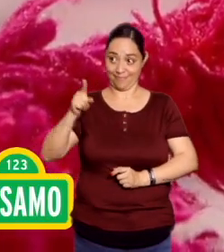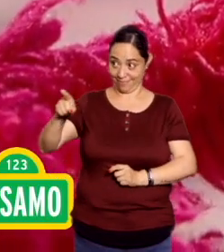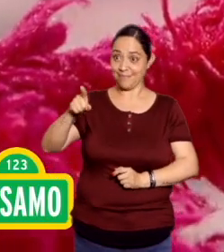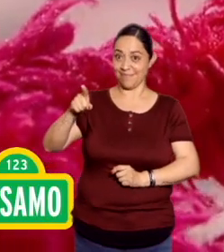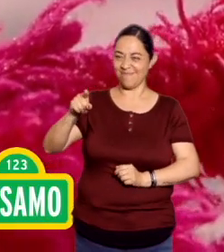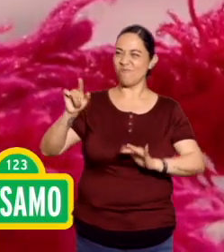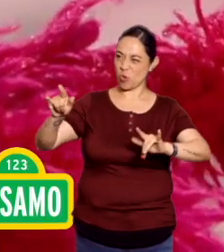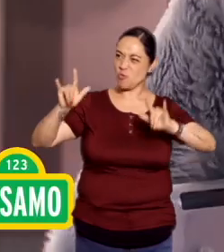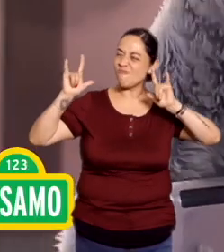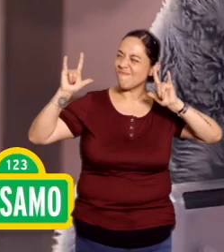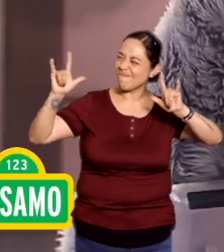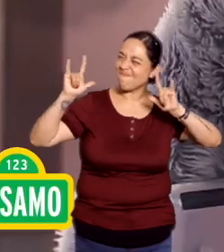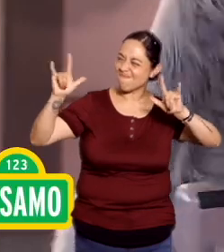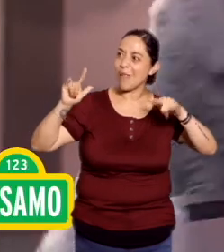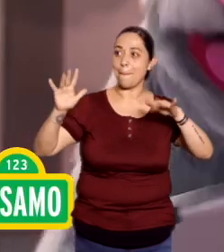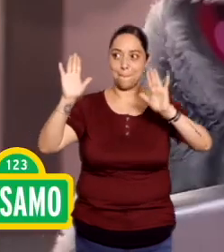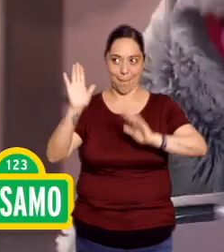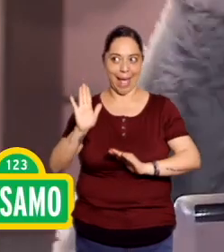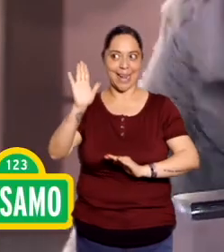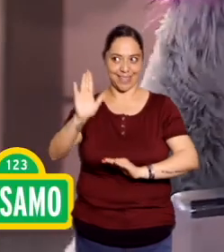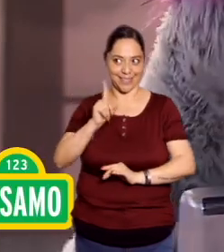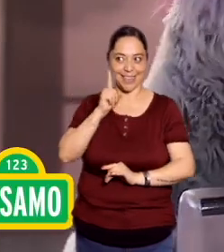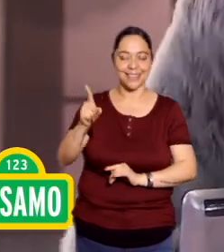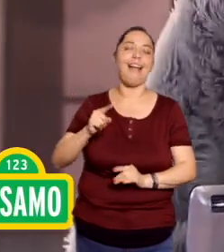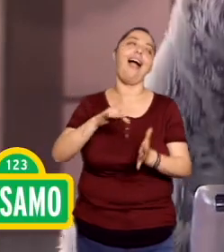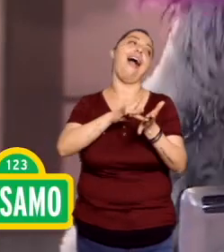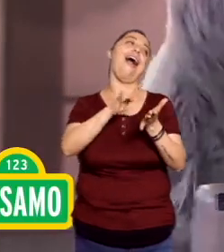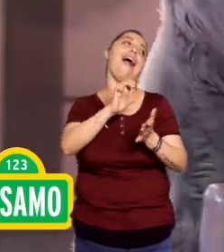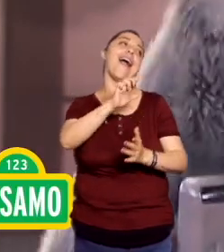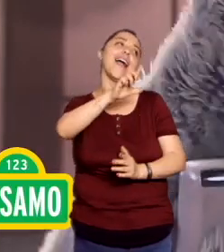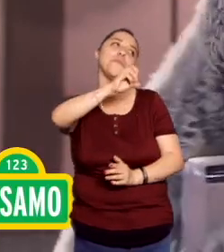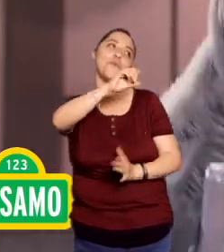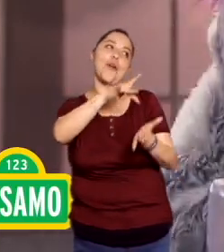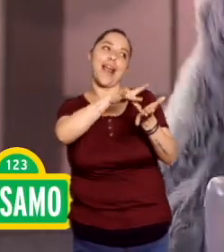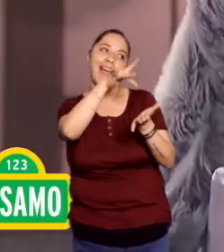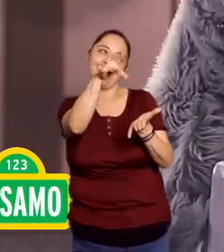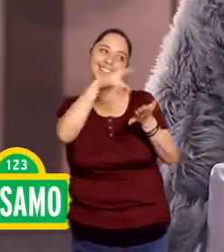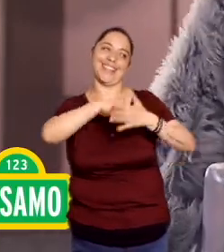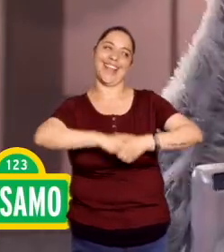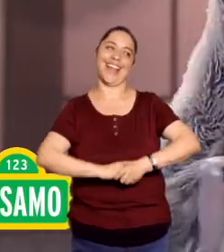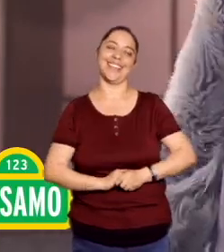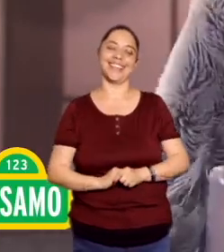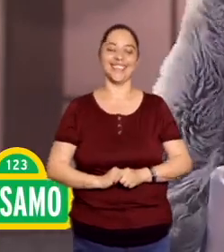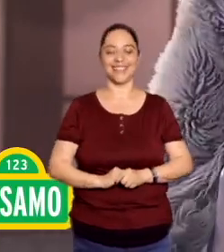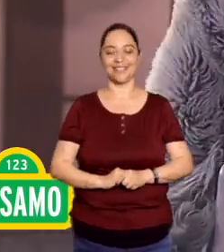¡Ahora sí pareces un rockstar! ¡Sí! ¡Gracias, Elmo!